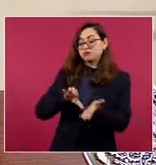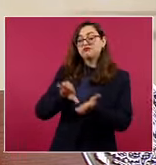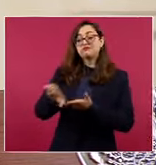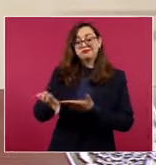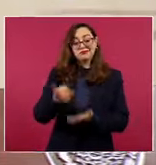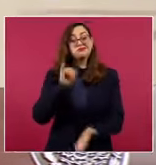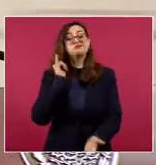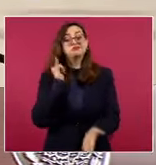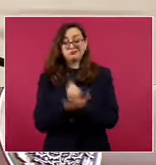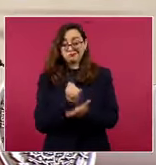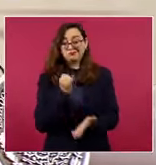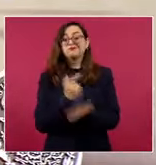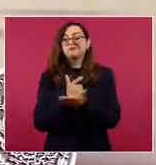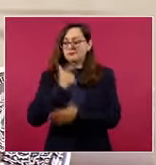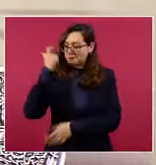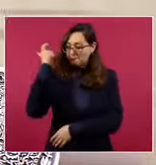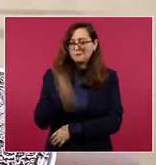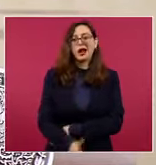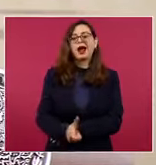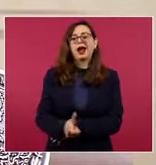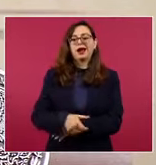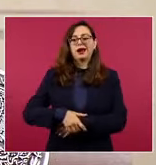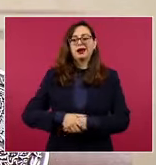¿no pones la gráfica de